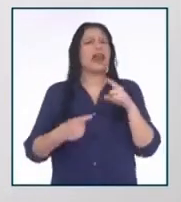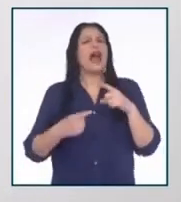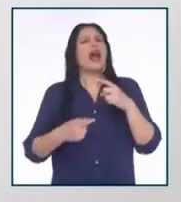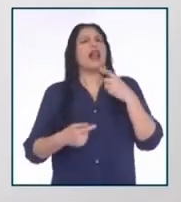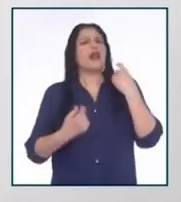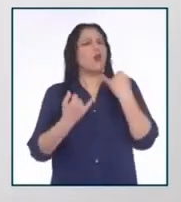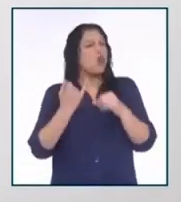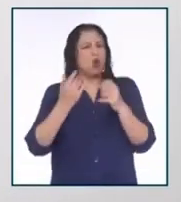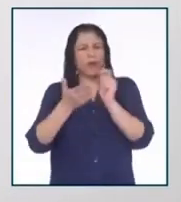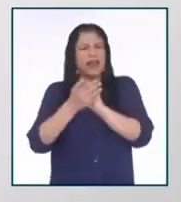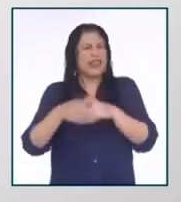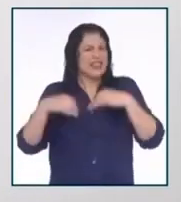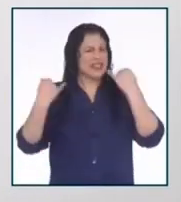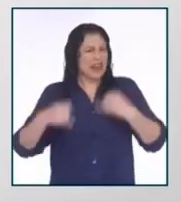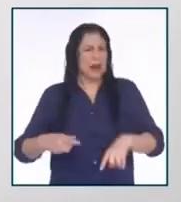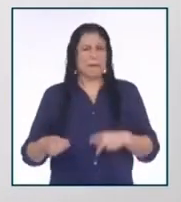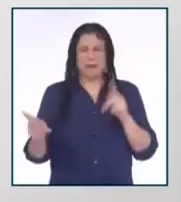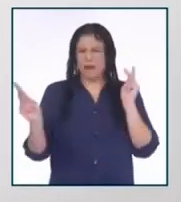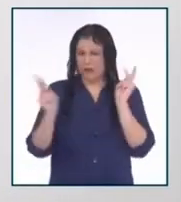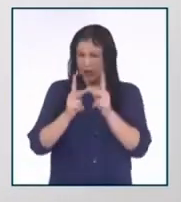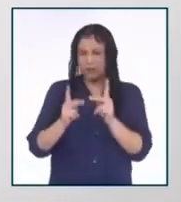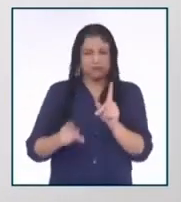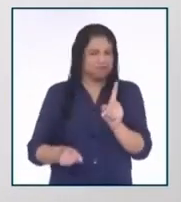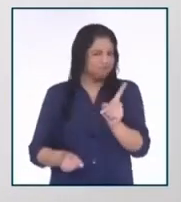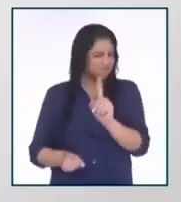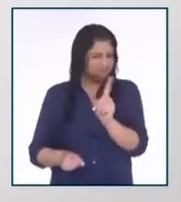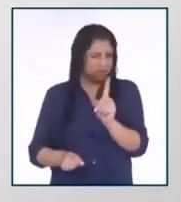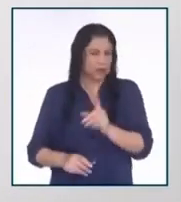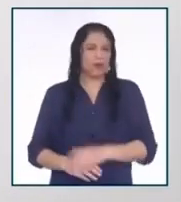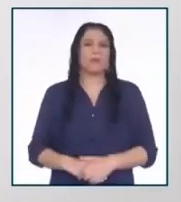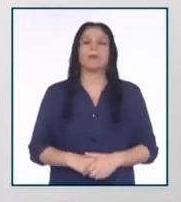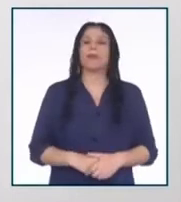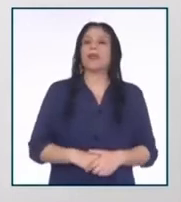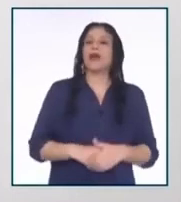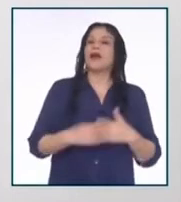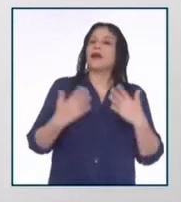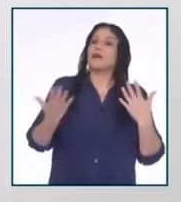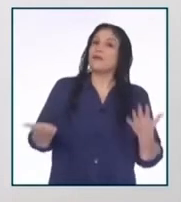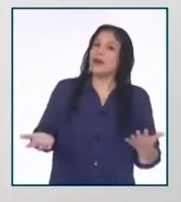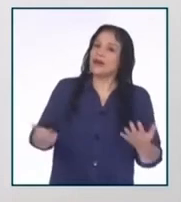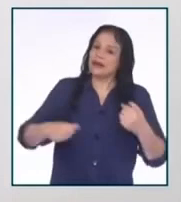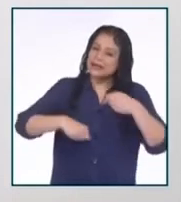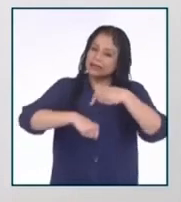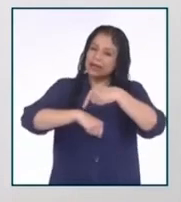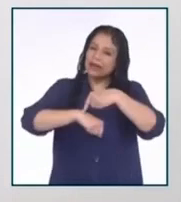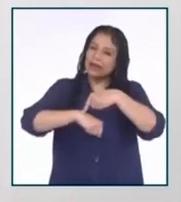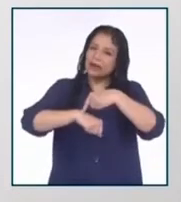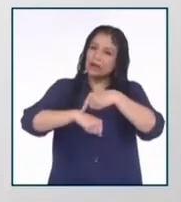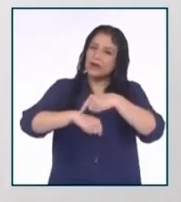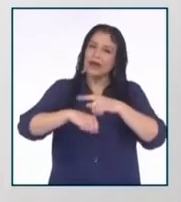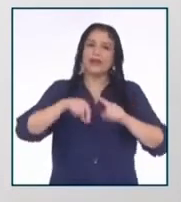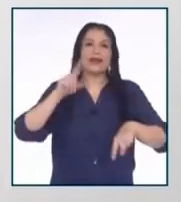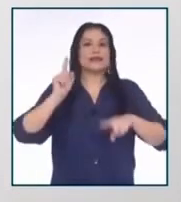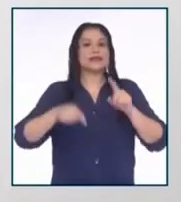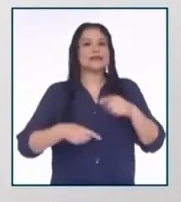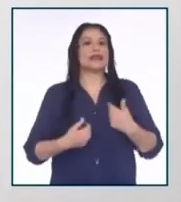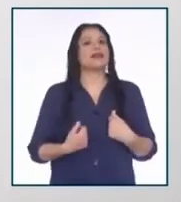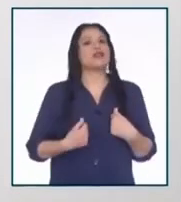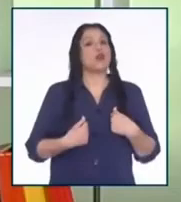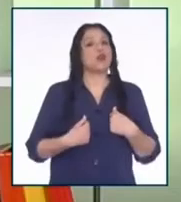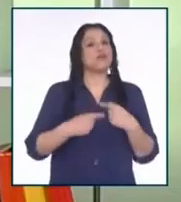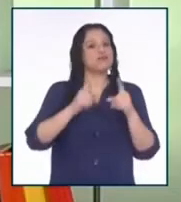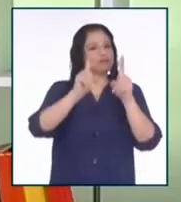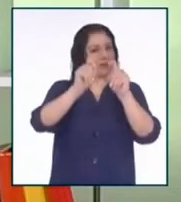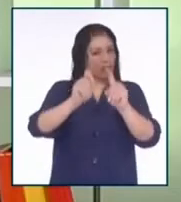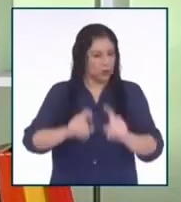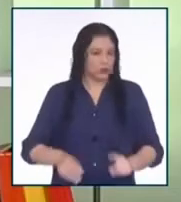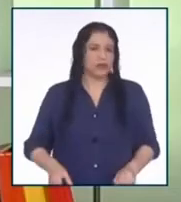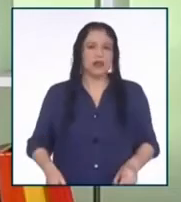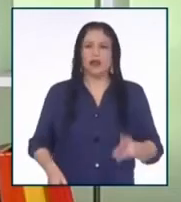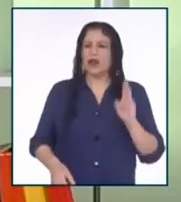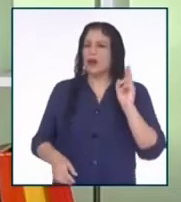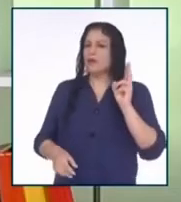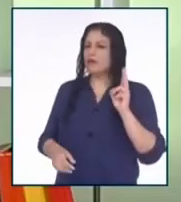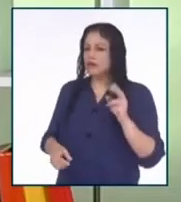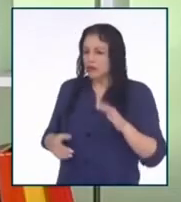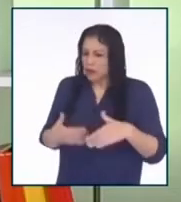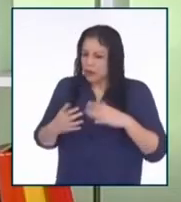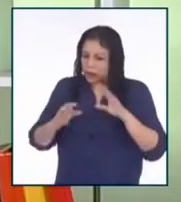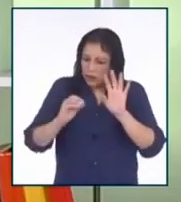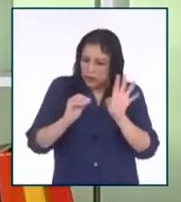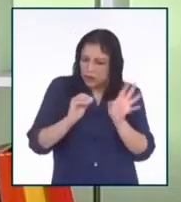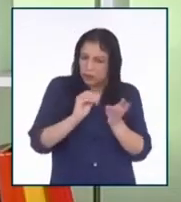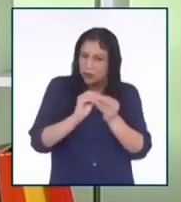totalmente terminado. Bueno, chicas y chicos, ha llegado la hora de hacer algunas preguntas. Profesora, ¿y puede